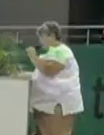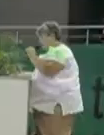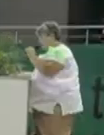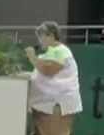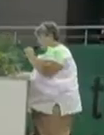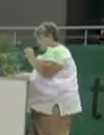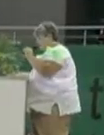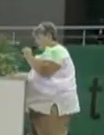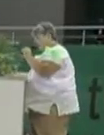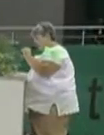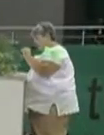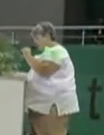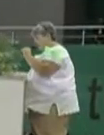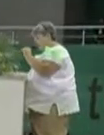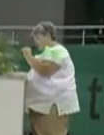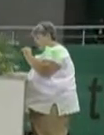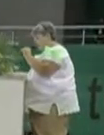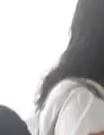www.porunacuerdoeducativo.com.